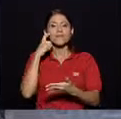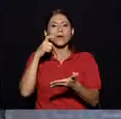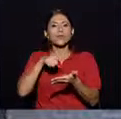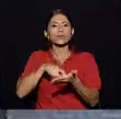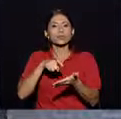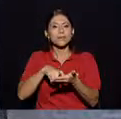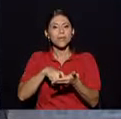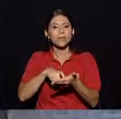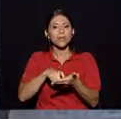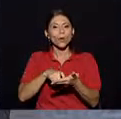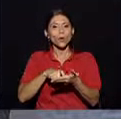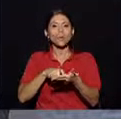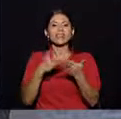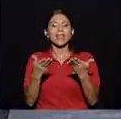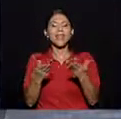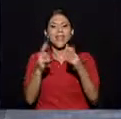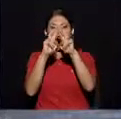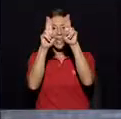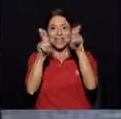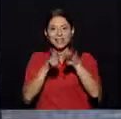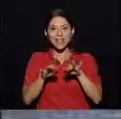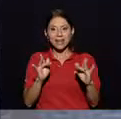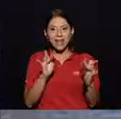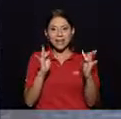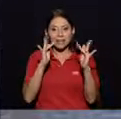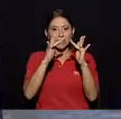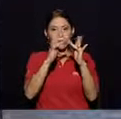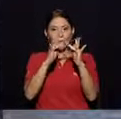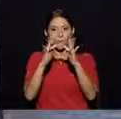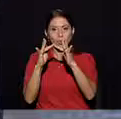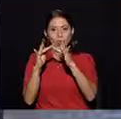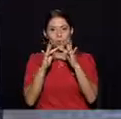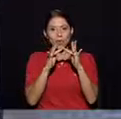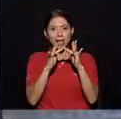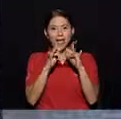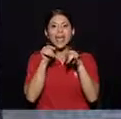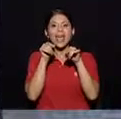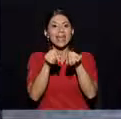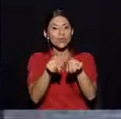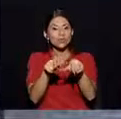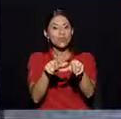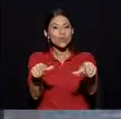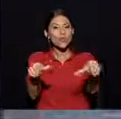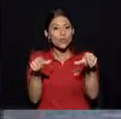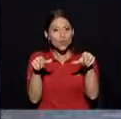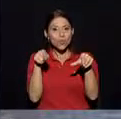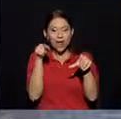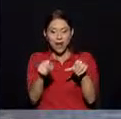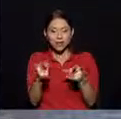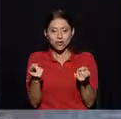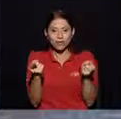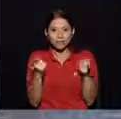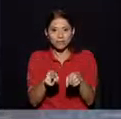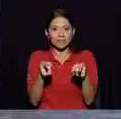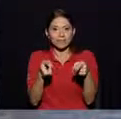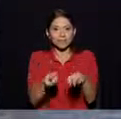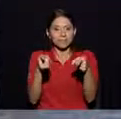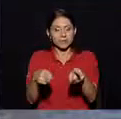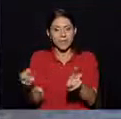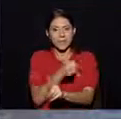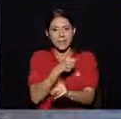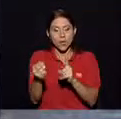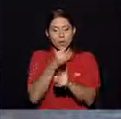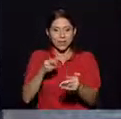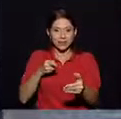la Internet como un espacio, como un lugar, ¿verdad? Un lugar, si se quiere, hasta físico, donde se está produciendo y reproduciendo